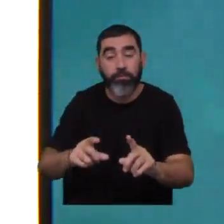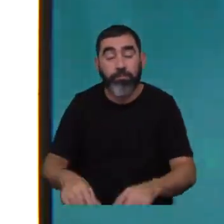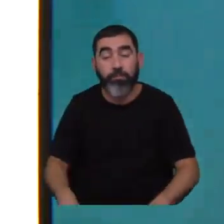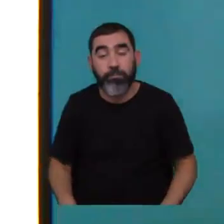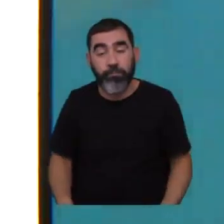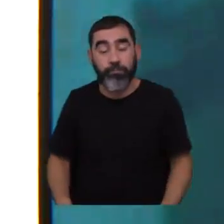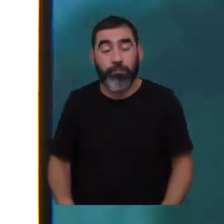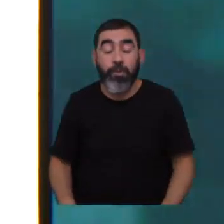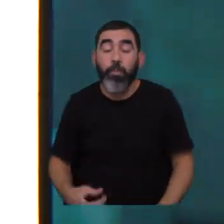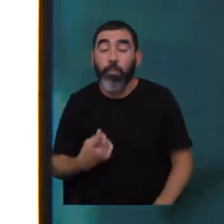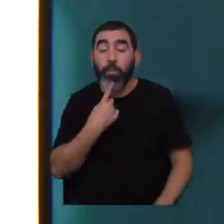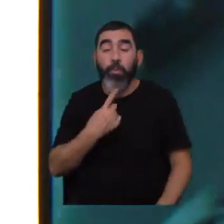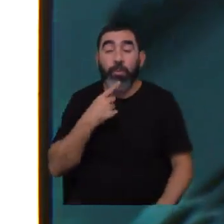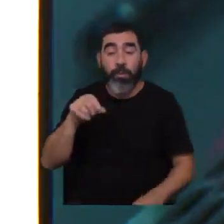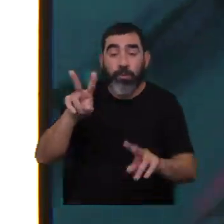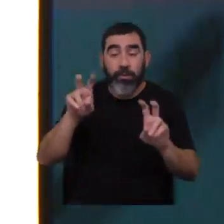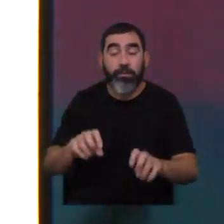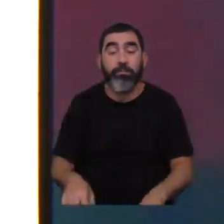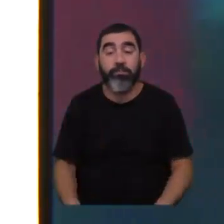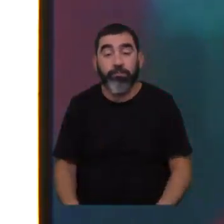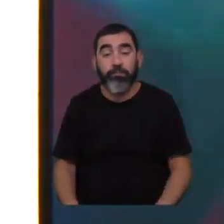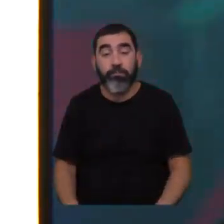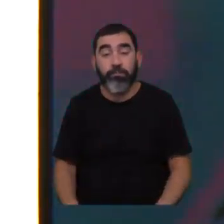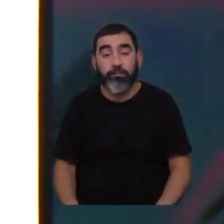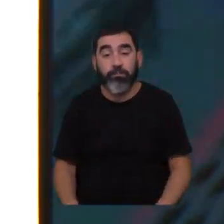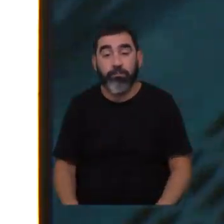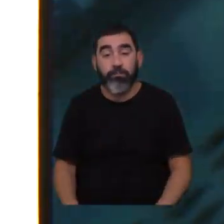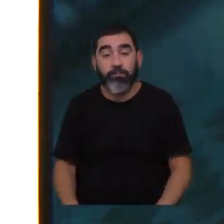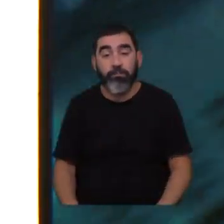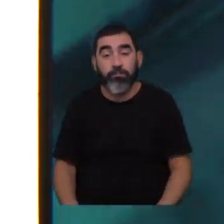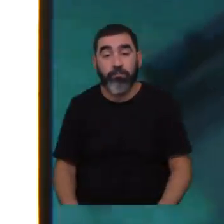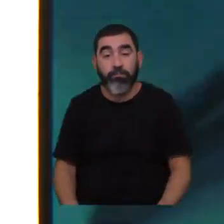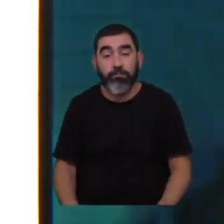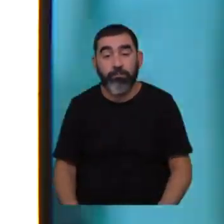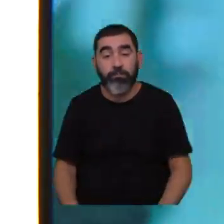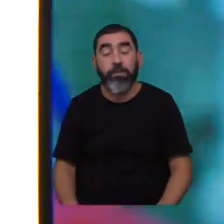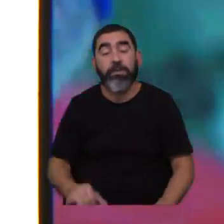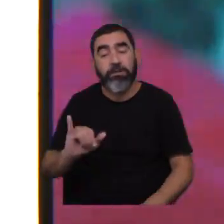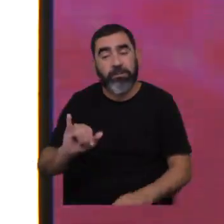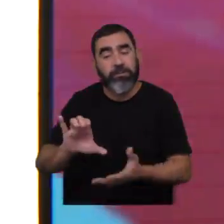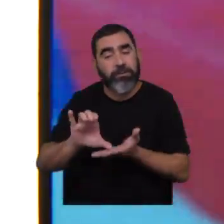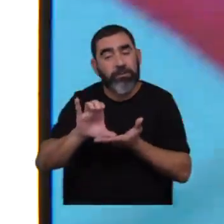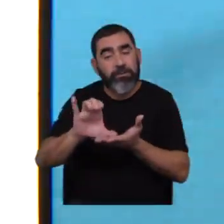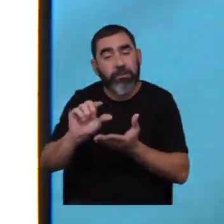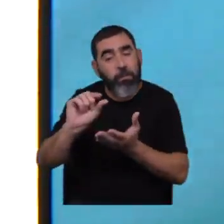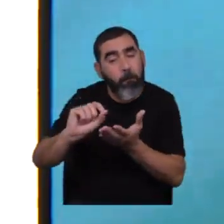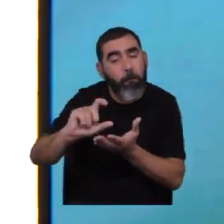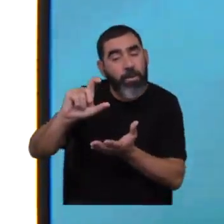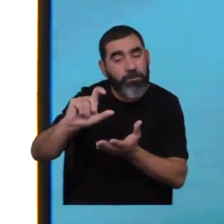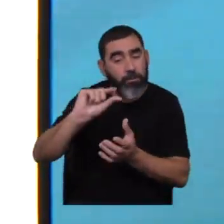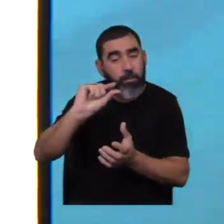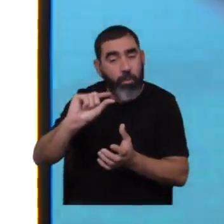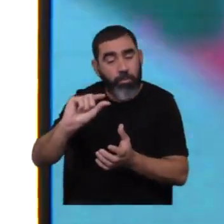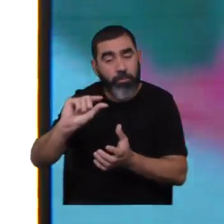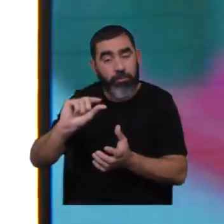de políticas sobre eso. Entonces, ahí se está como invirtiendo un poco más, digamos,